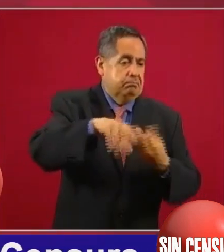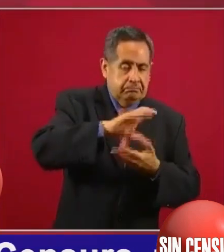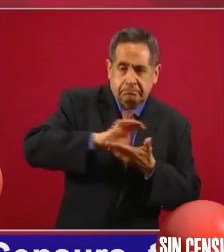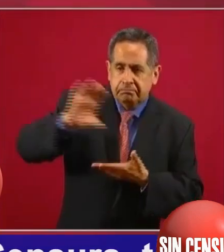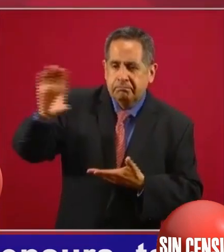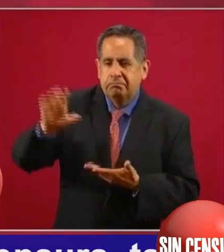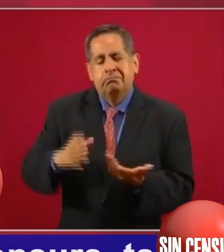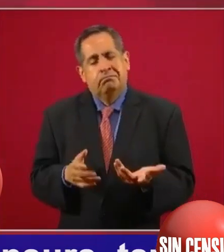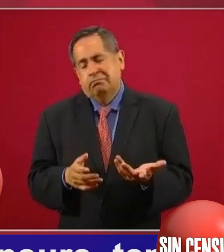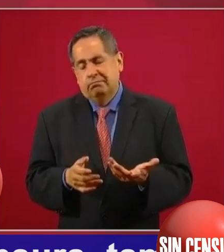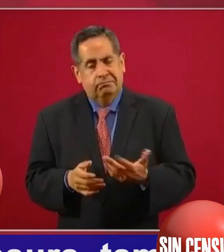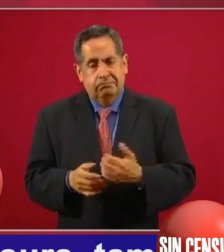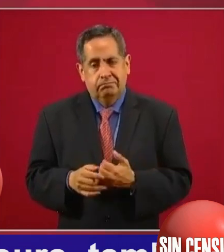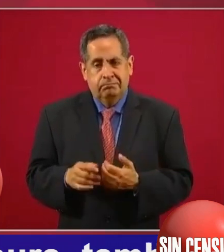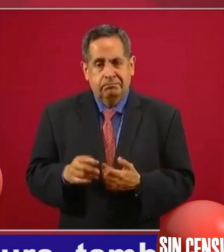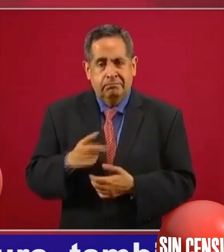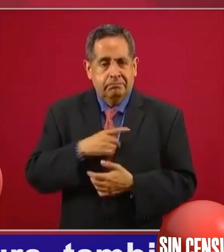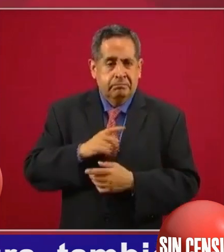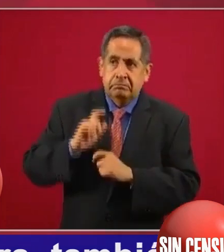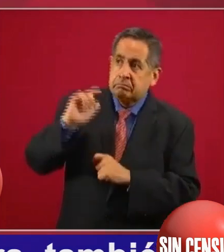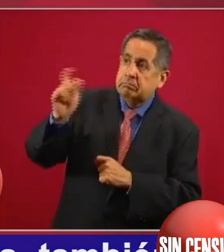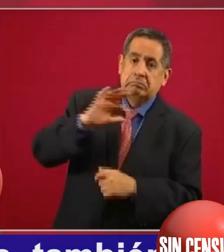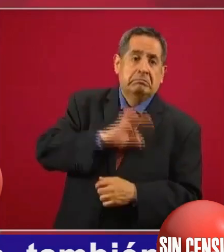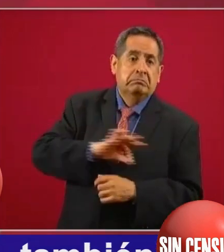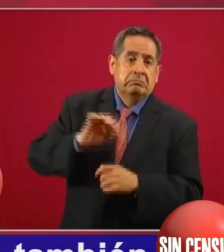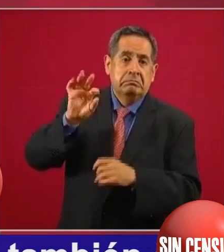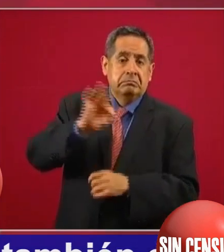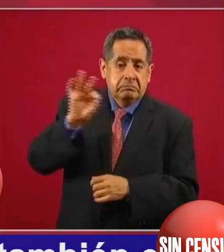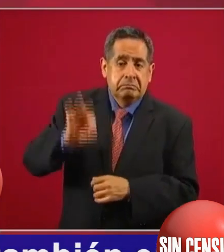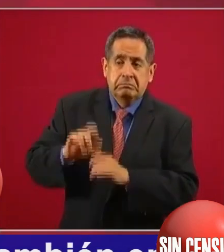enorme, es para pagar intereses